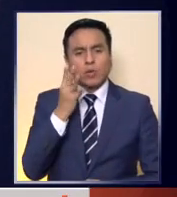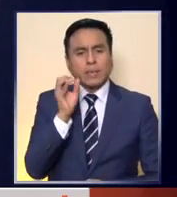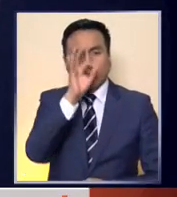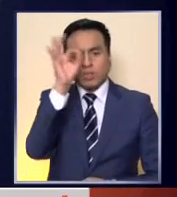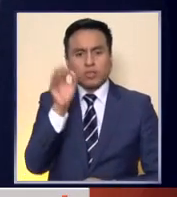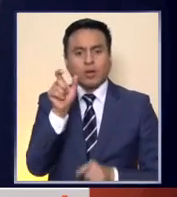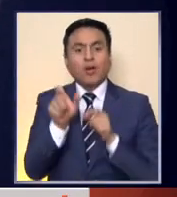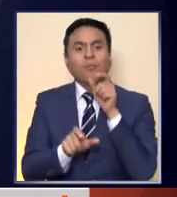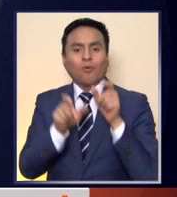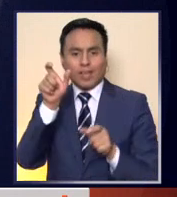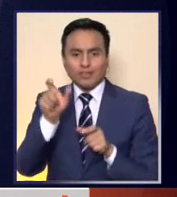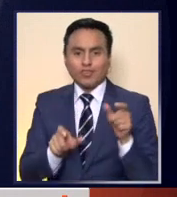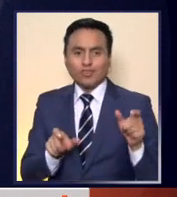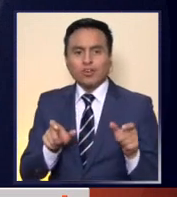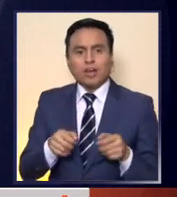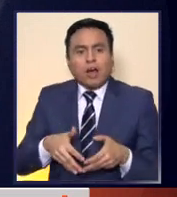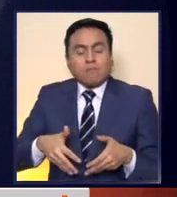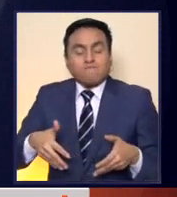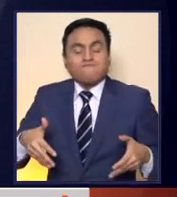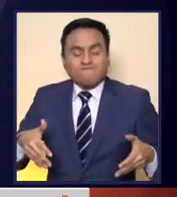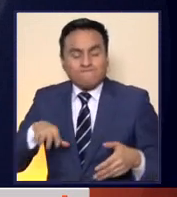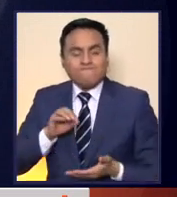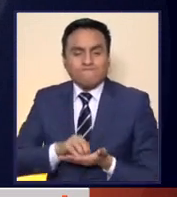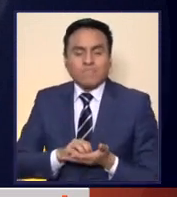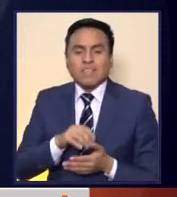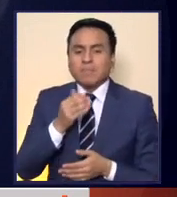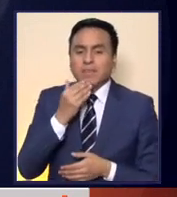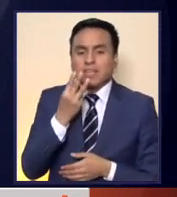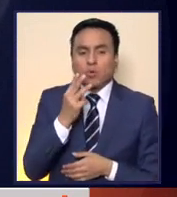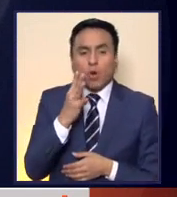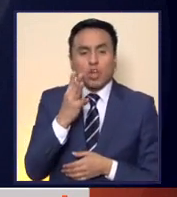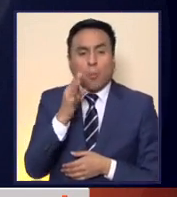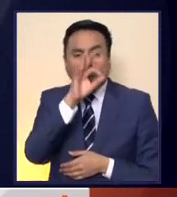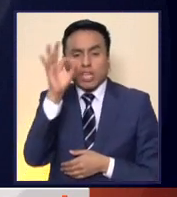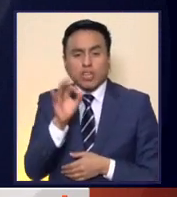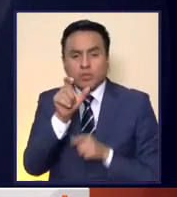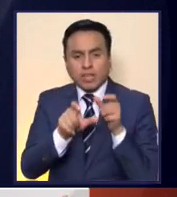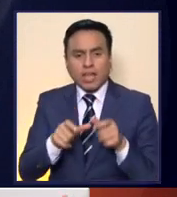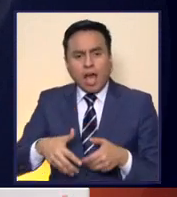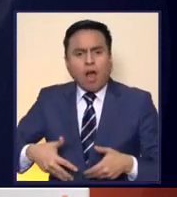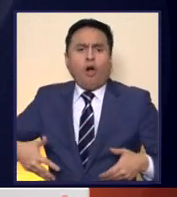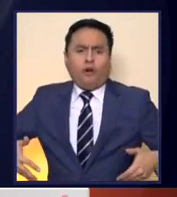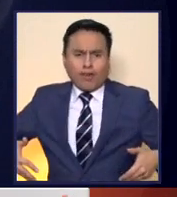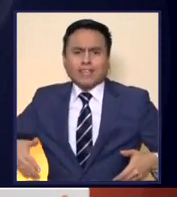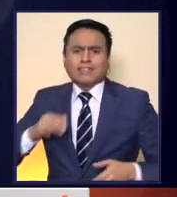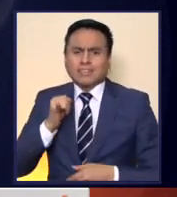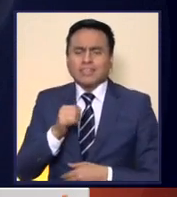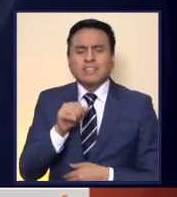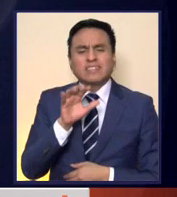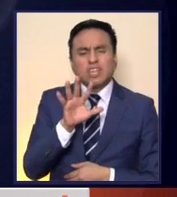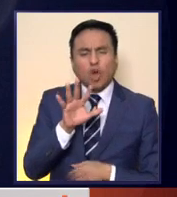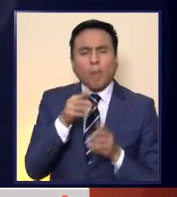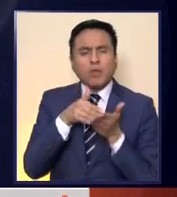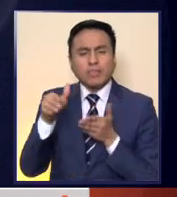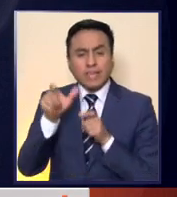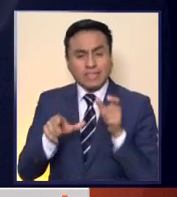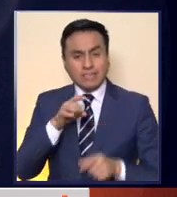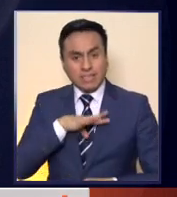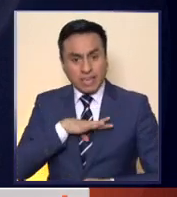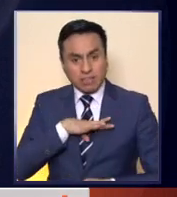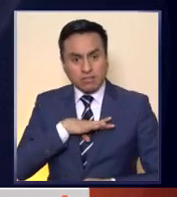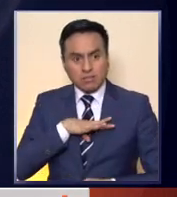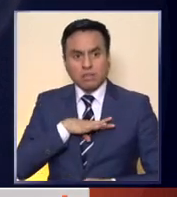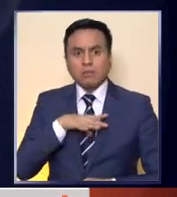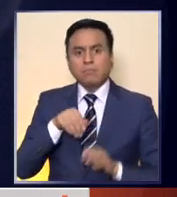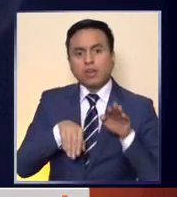de la población tiene sobrepeso y más del 34% es obesa, es decir, más de 5 millones de chilenos